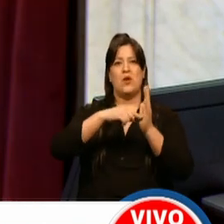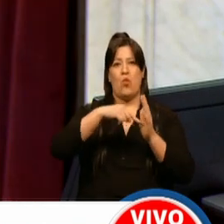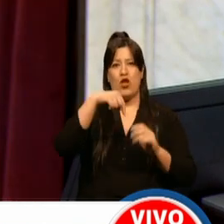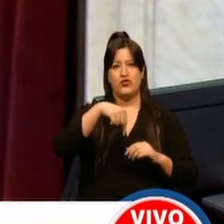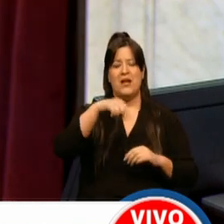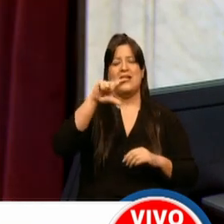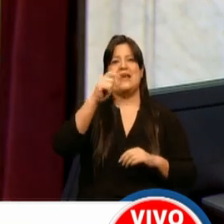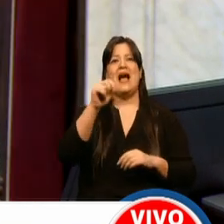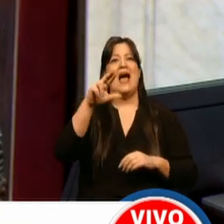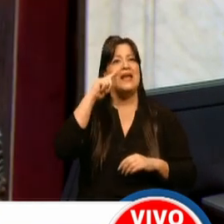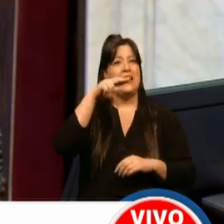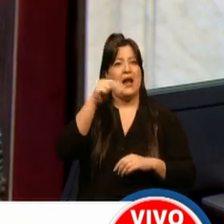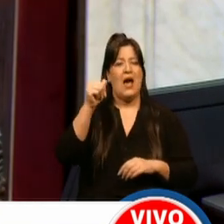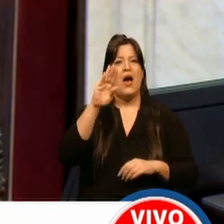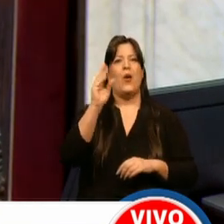karina vamos